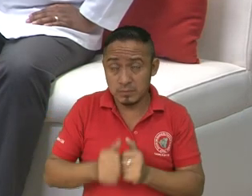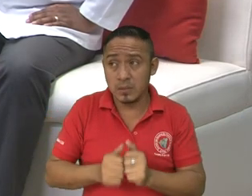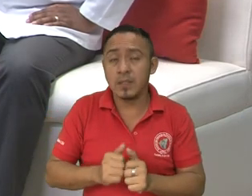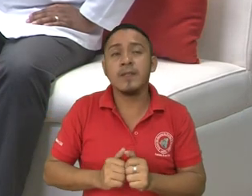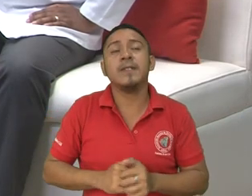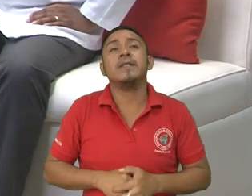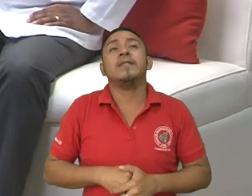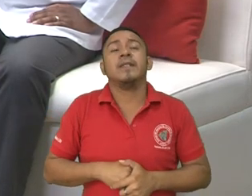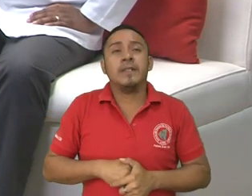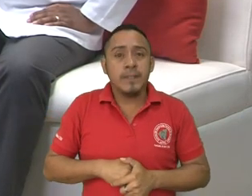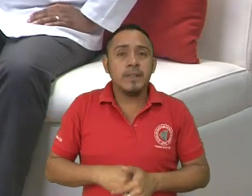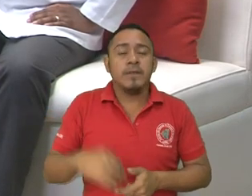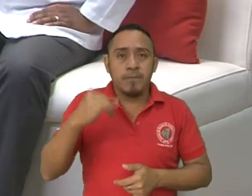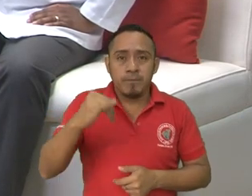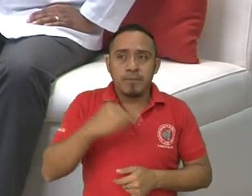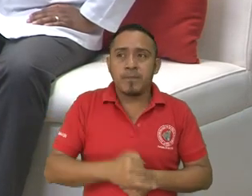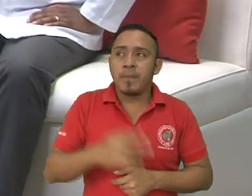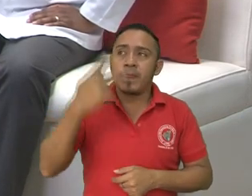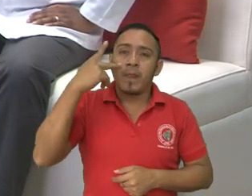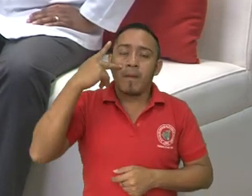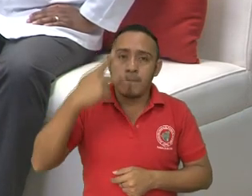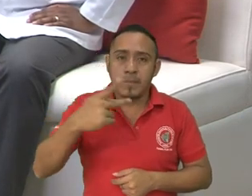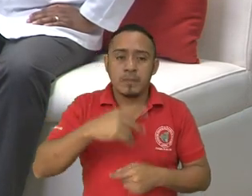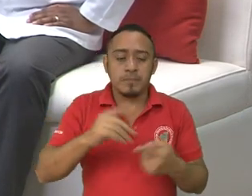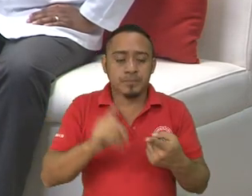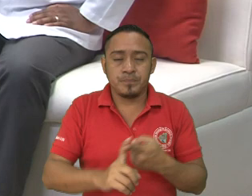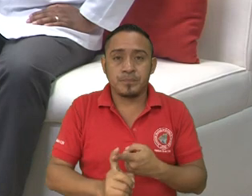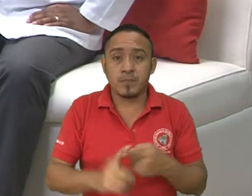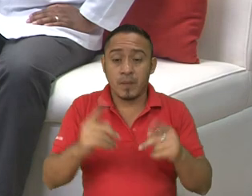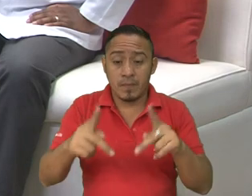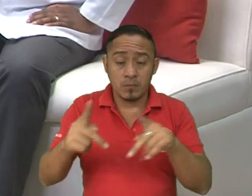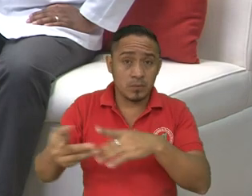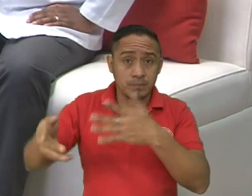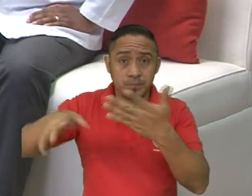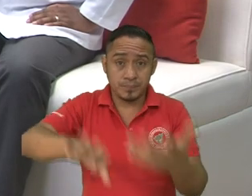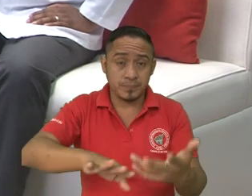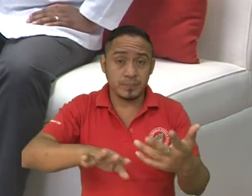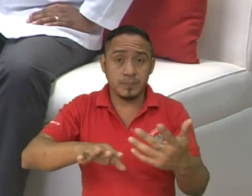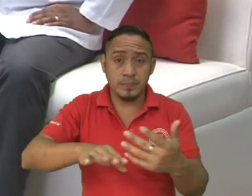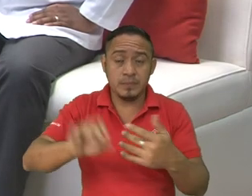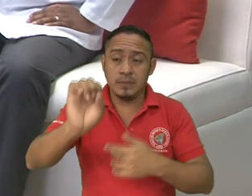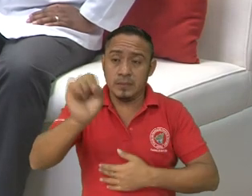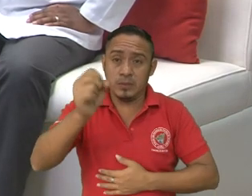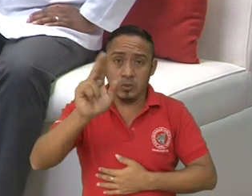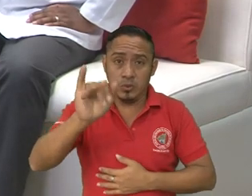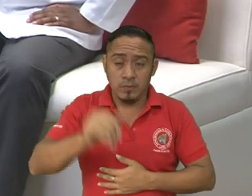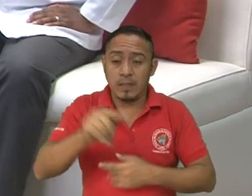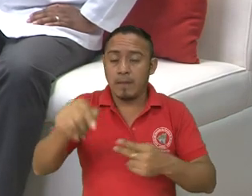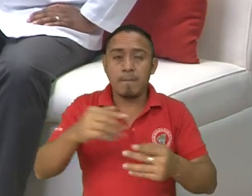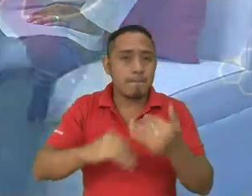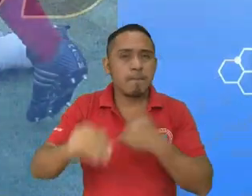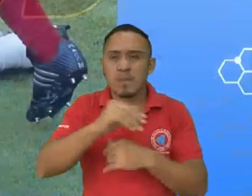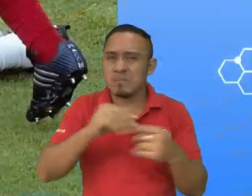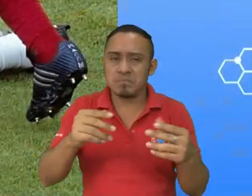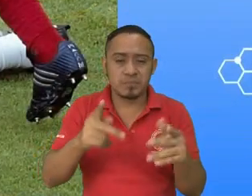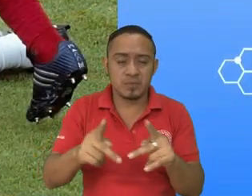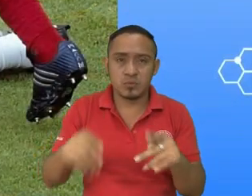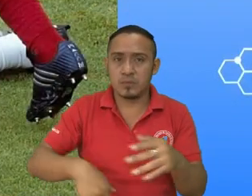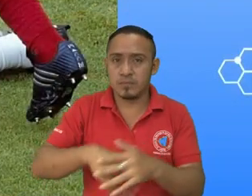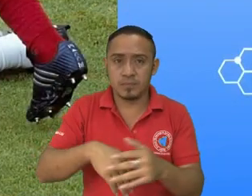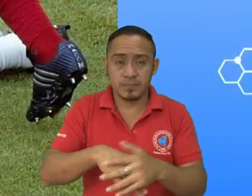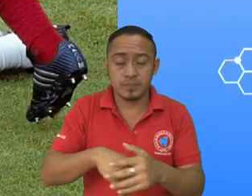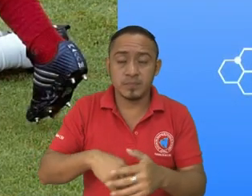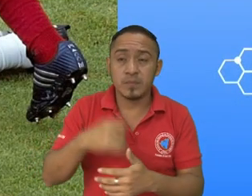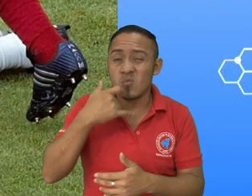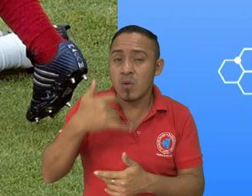de riesgo. Normalmente estamos acostumbrados a ver la muerte súbita en personas que practican deporte, lo más frecuente en futbolistas. Cuando uno está expuesto